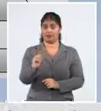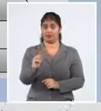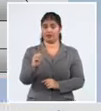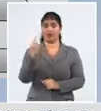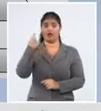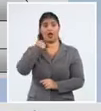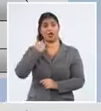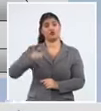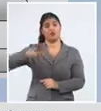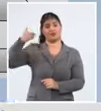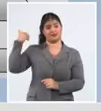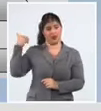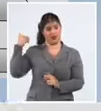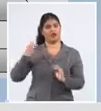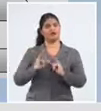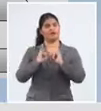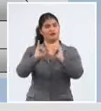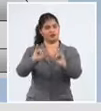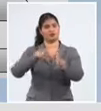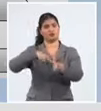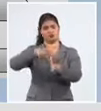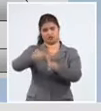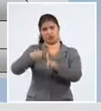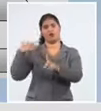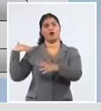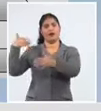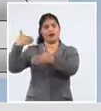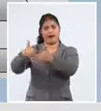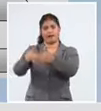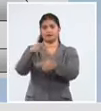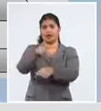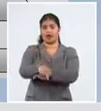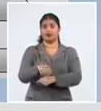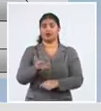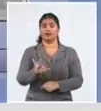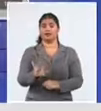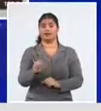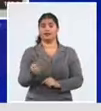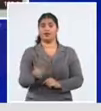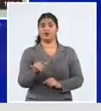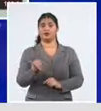las muestras procesadas en Cuba han resultado positivas a la COVID.